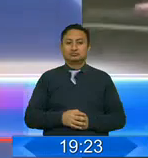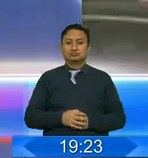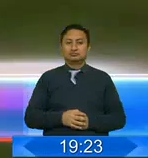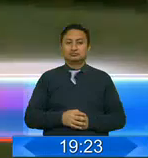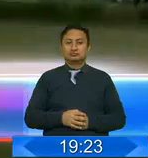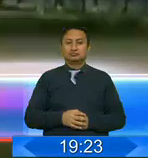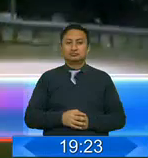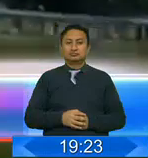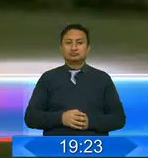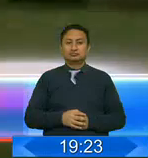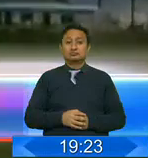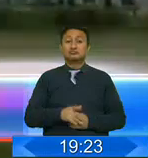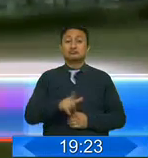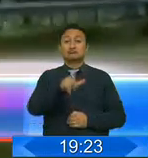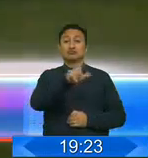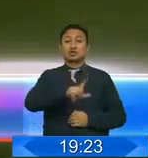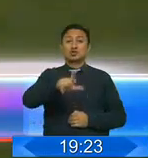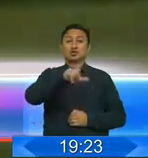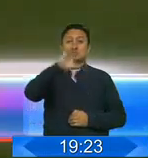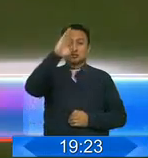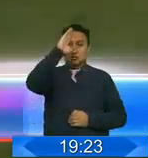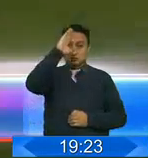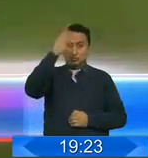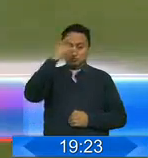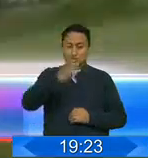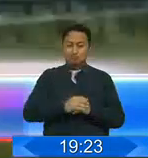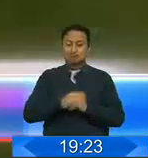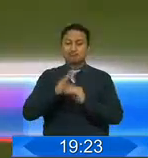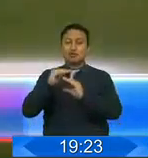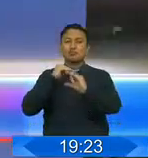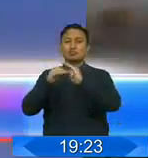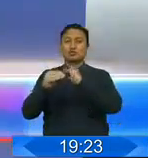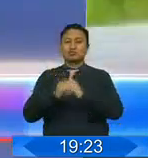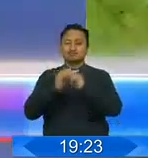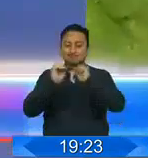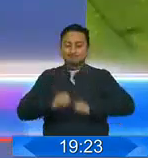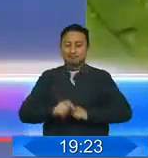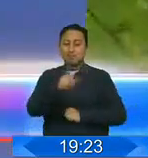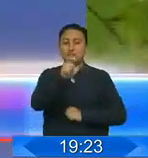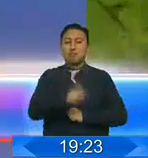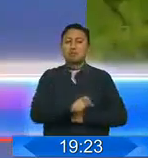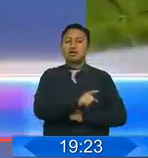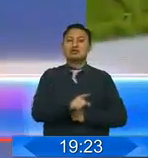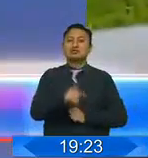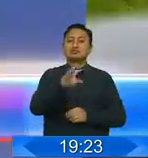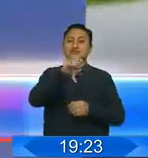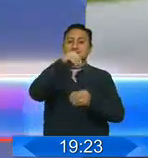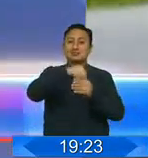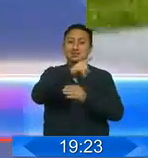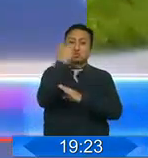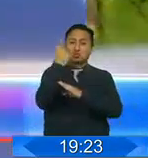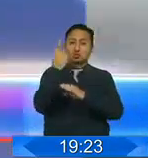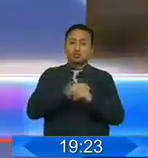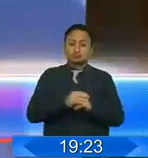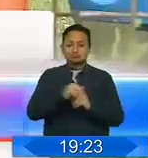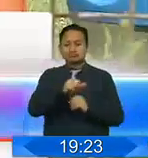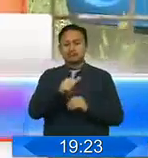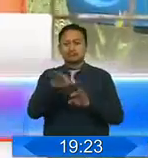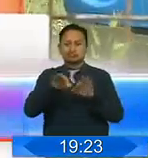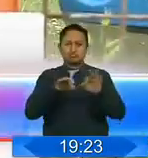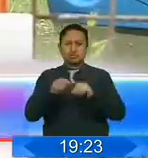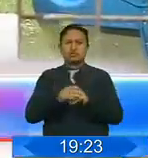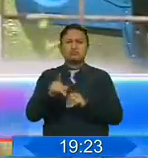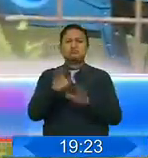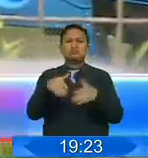¡Se cayó! El lunes la Policía Nacional remitió un comunicado confirmando la lista de los ocupantes de la aeronave y algunos otros detalles de la ruta